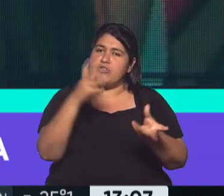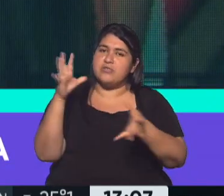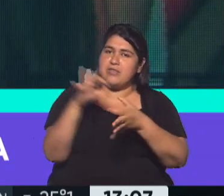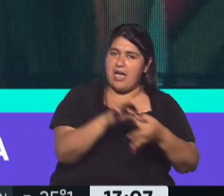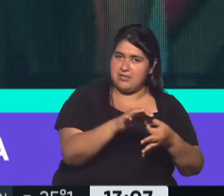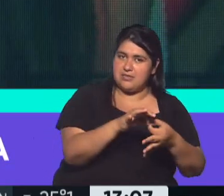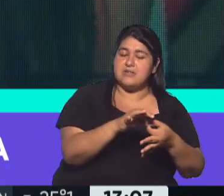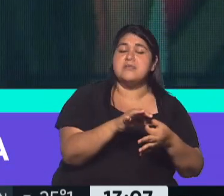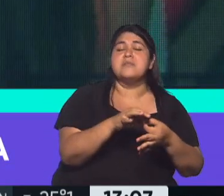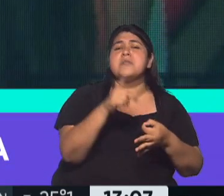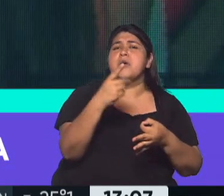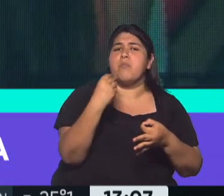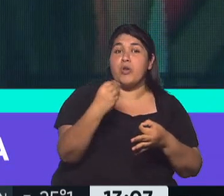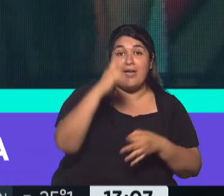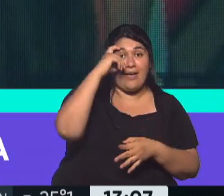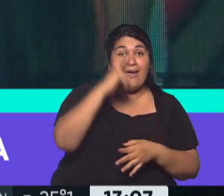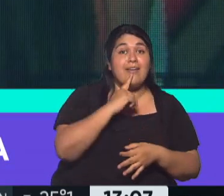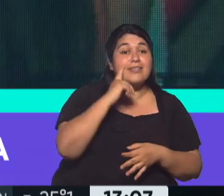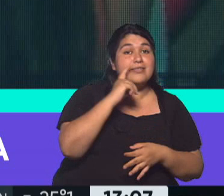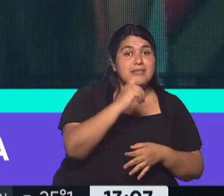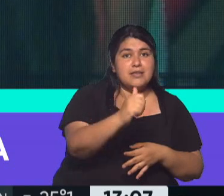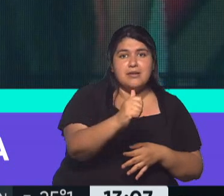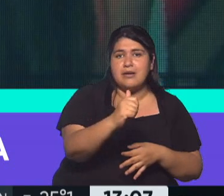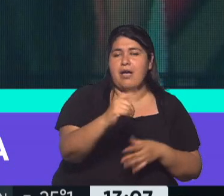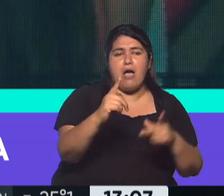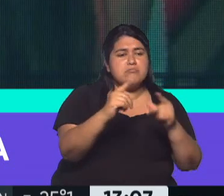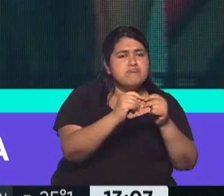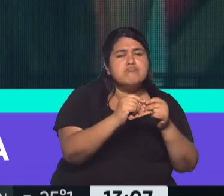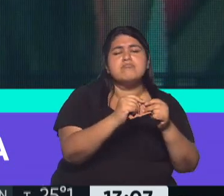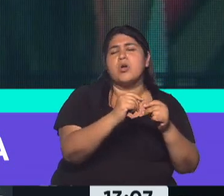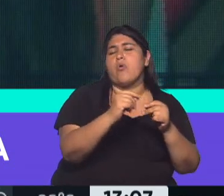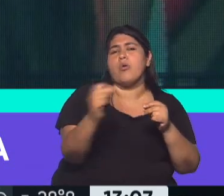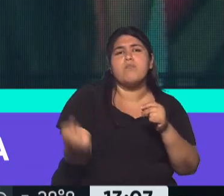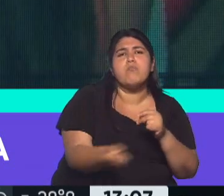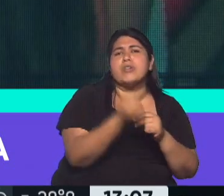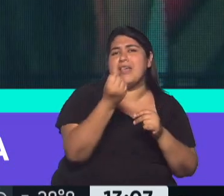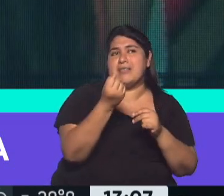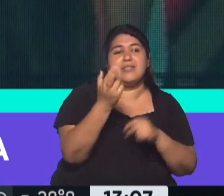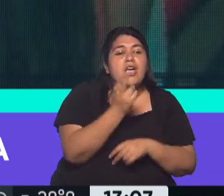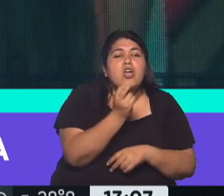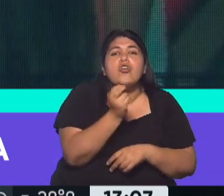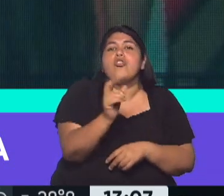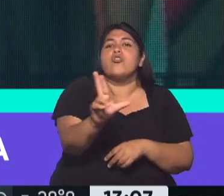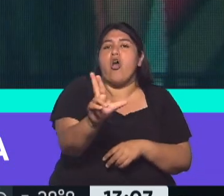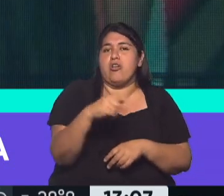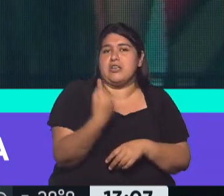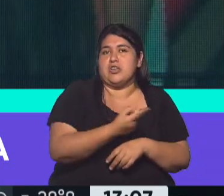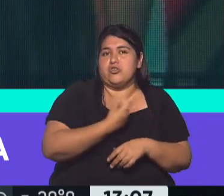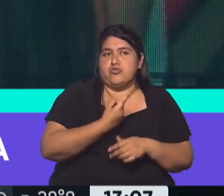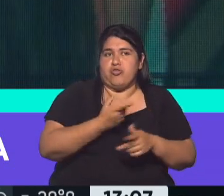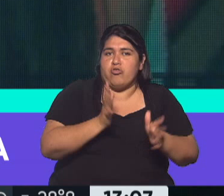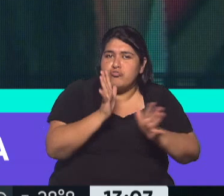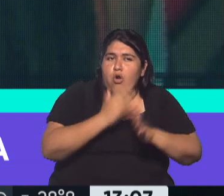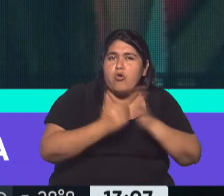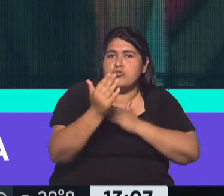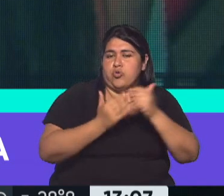ética es muy importante para toda la sociedad porque juega un papel muy importante en el rol que desarrollamos. Nos ayuda a